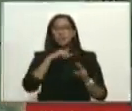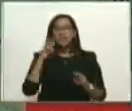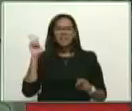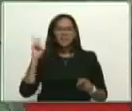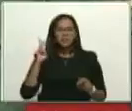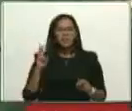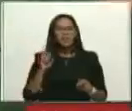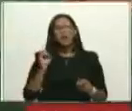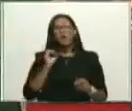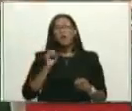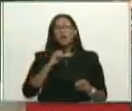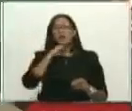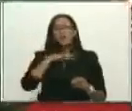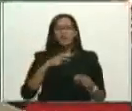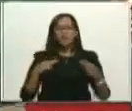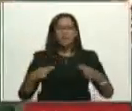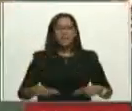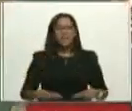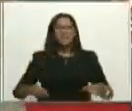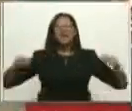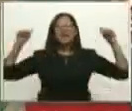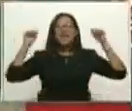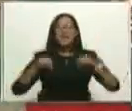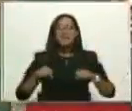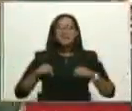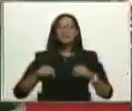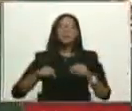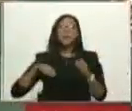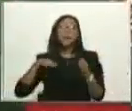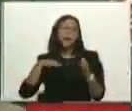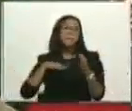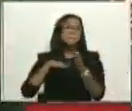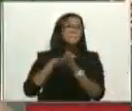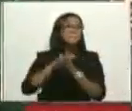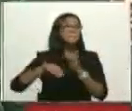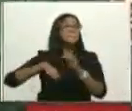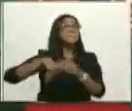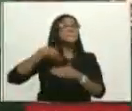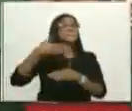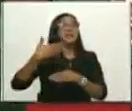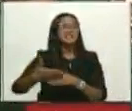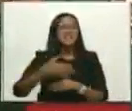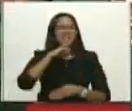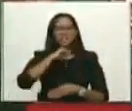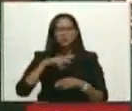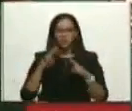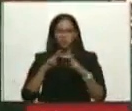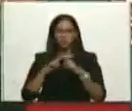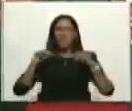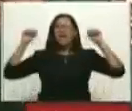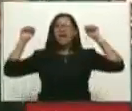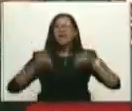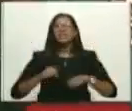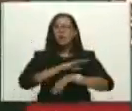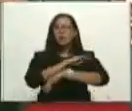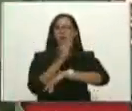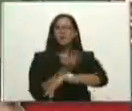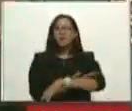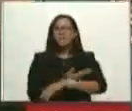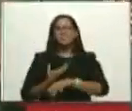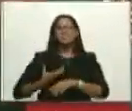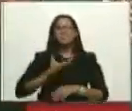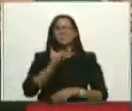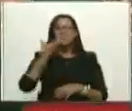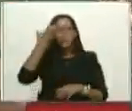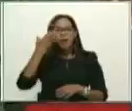historia de la humanidad. Esto va más allá de toda historia conocida. Esta es una fuerza espiritual. El